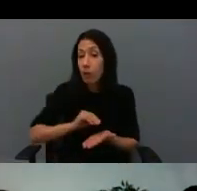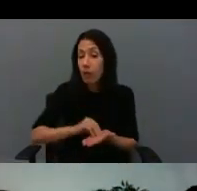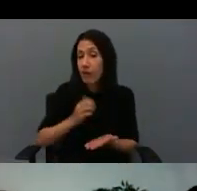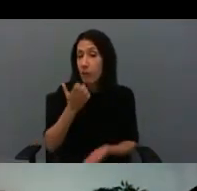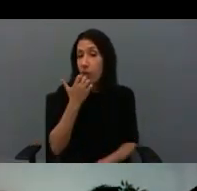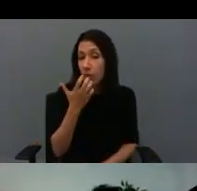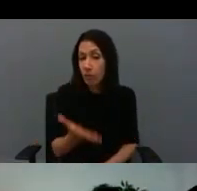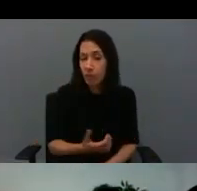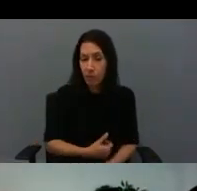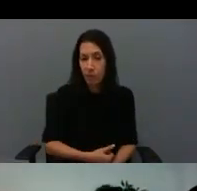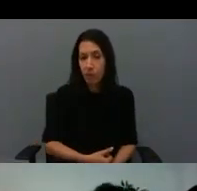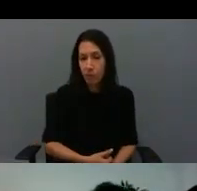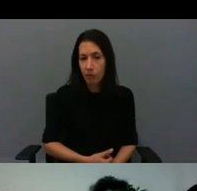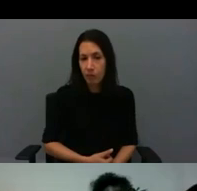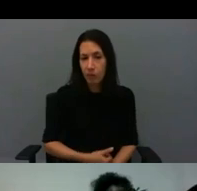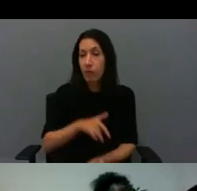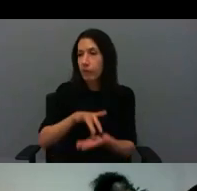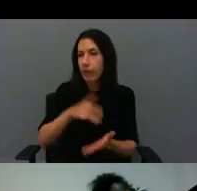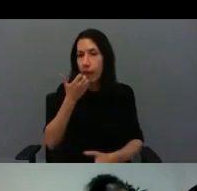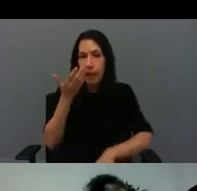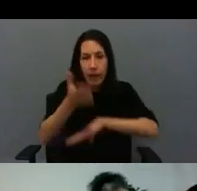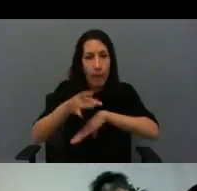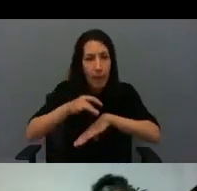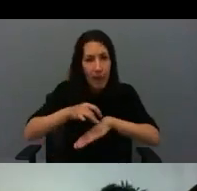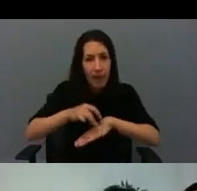para cuestiones de médicos, etc.,